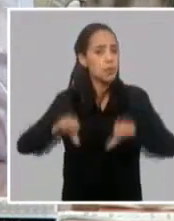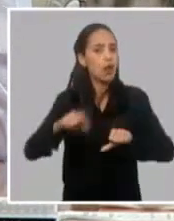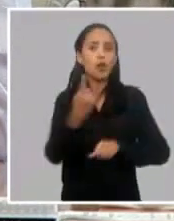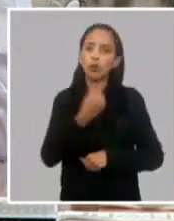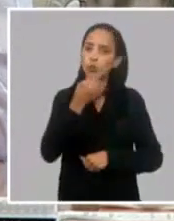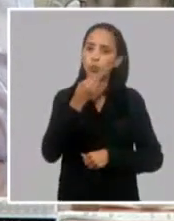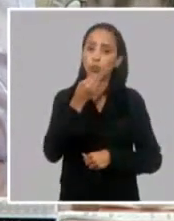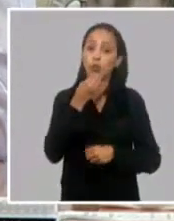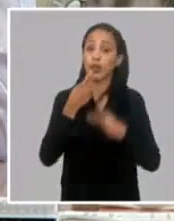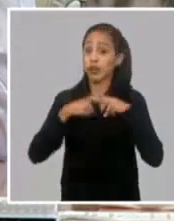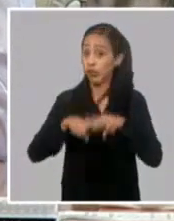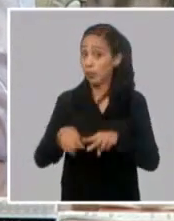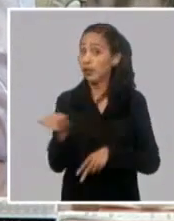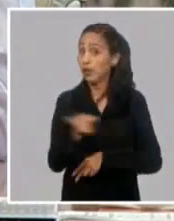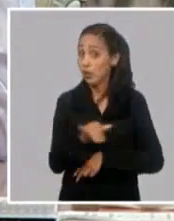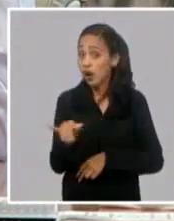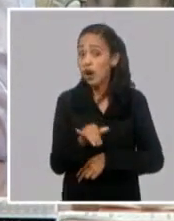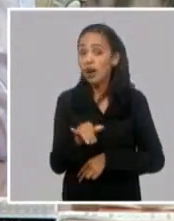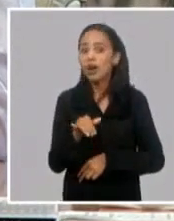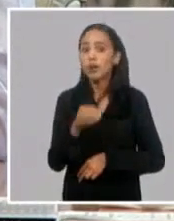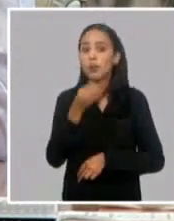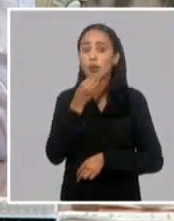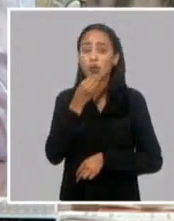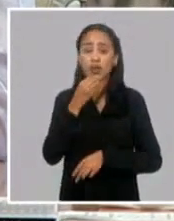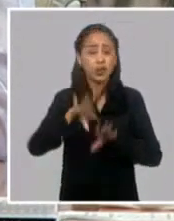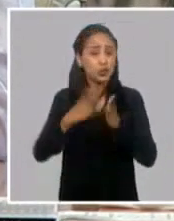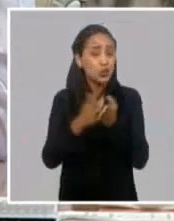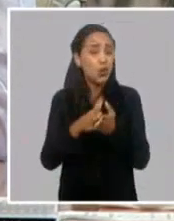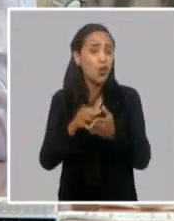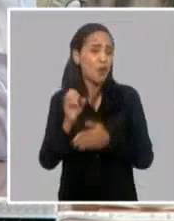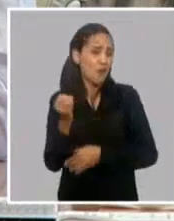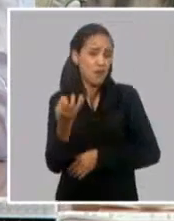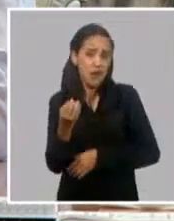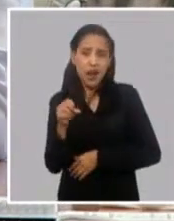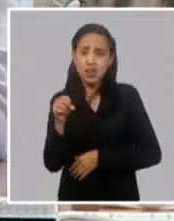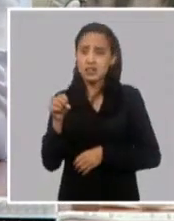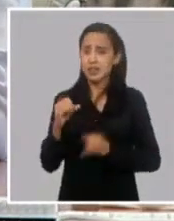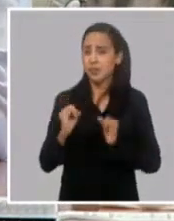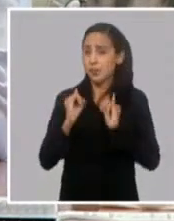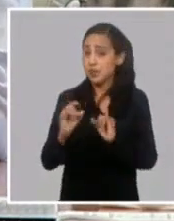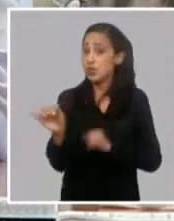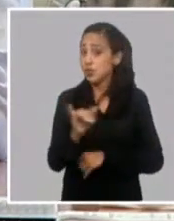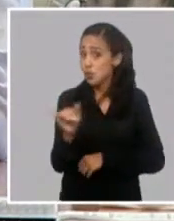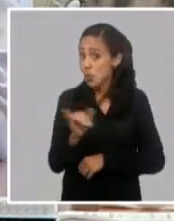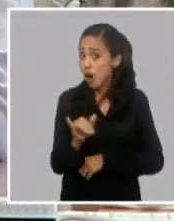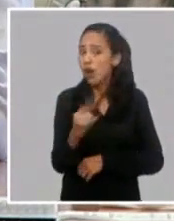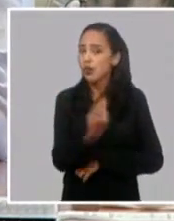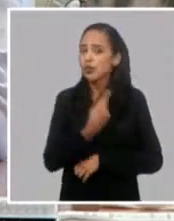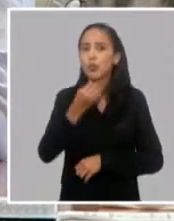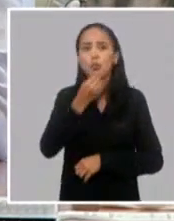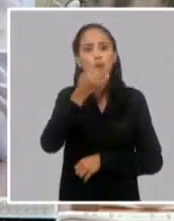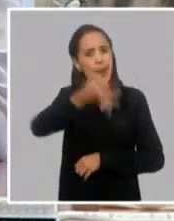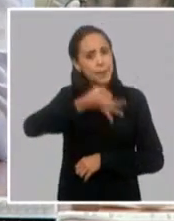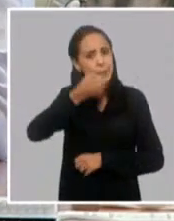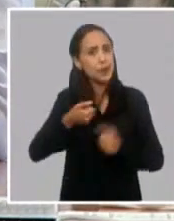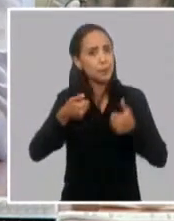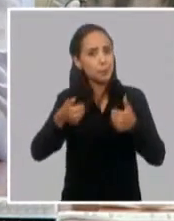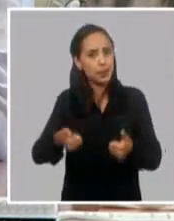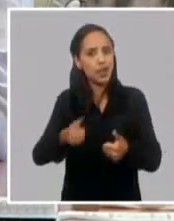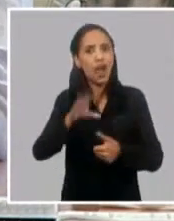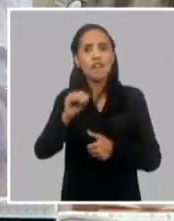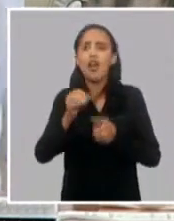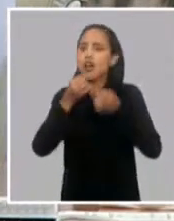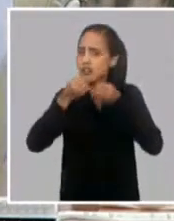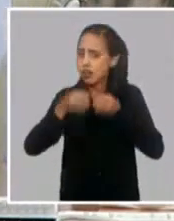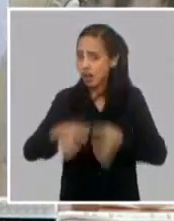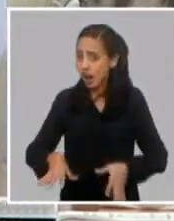para enfrentar toda esa difamación que hay en la enorme campaña mediática brutal que